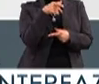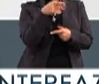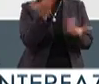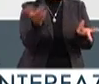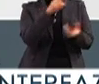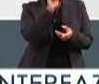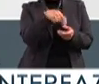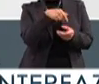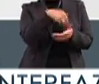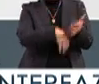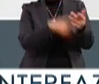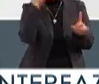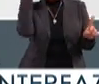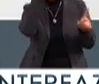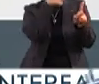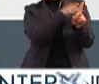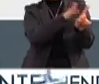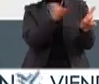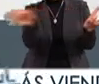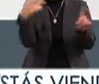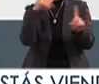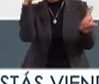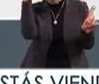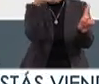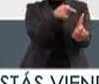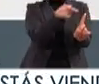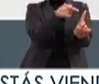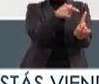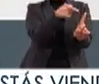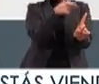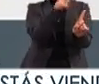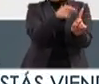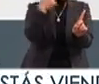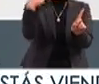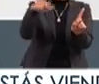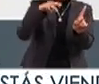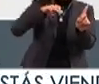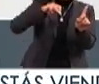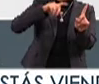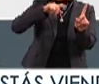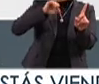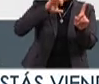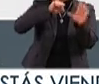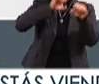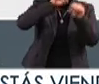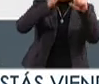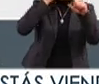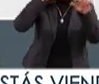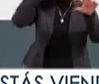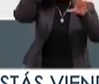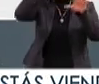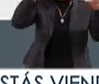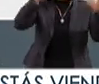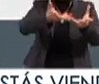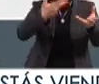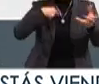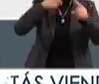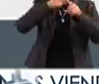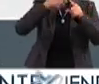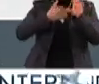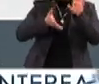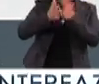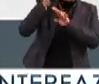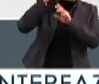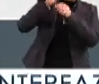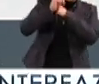nunca perder un objetivo muy fijo de las metas de lo que se quiere llegar en un futuro de a dónde quiere